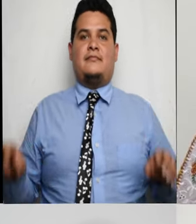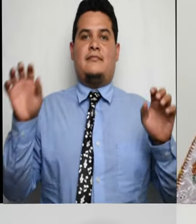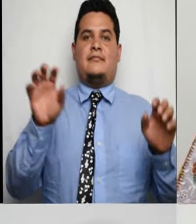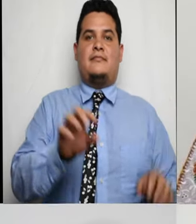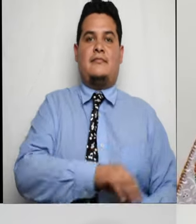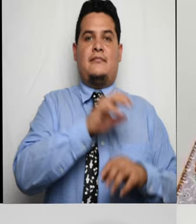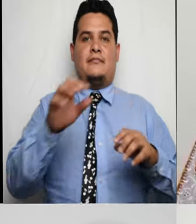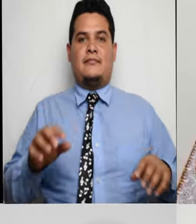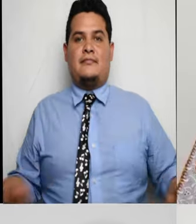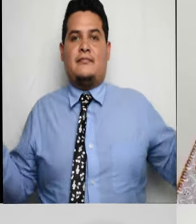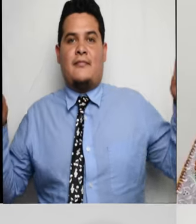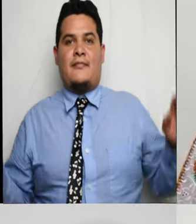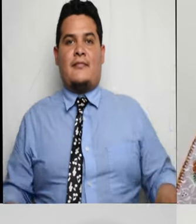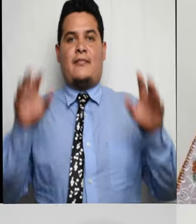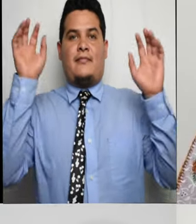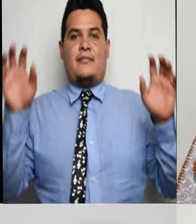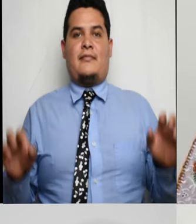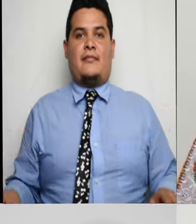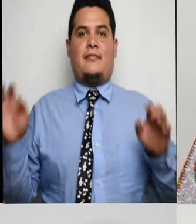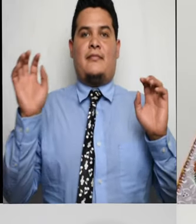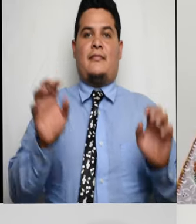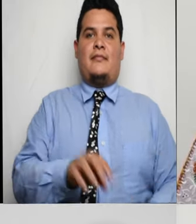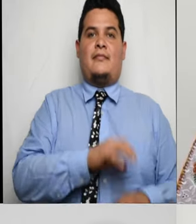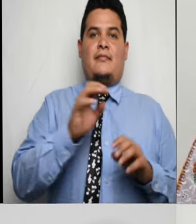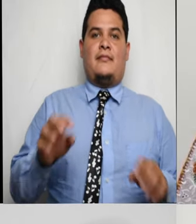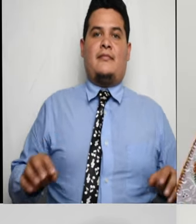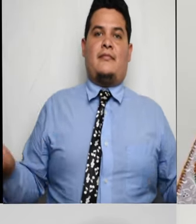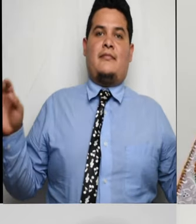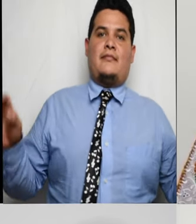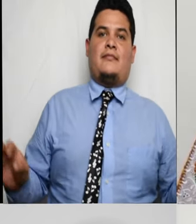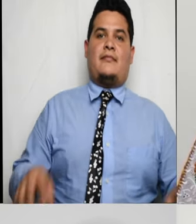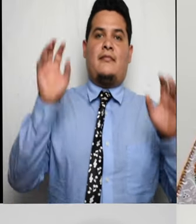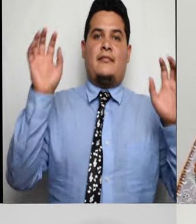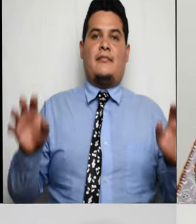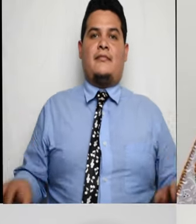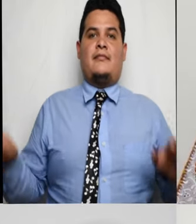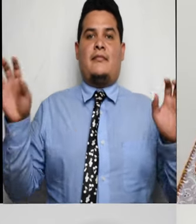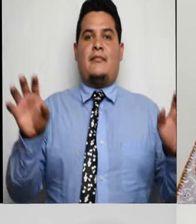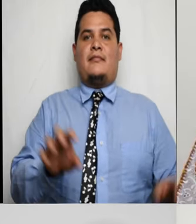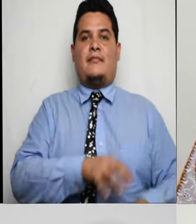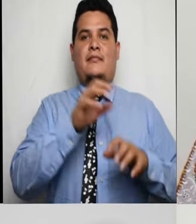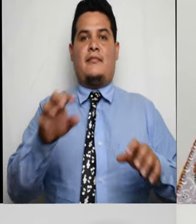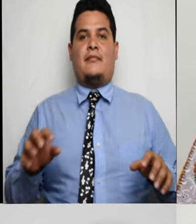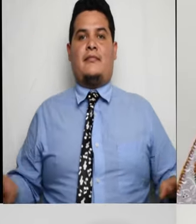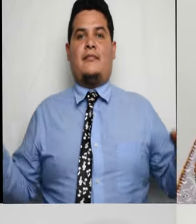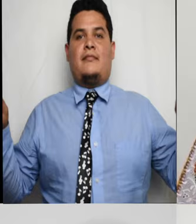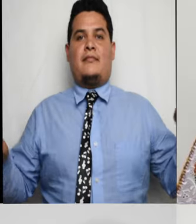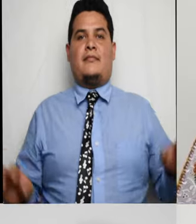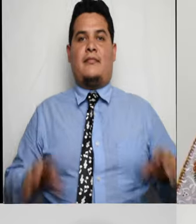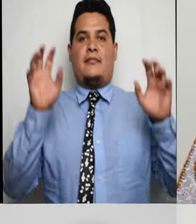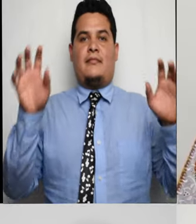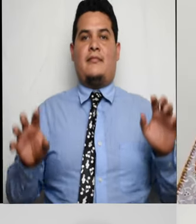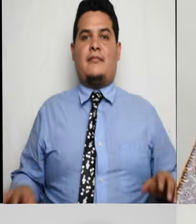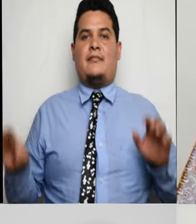el honor. Nuestros padres lucharon un